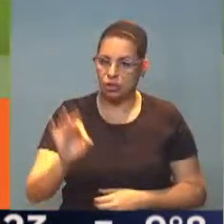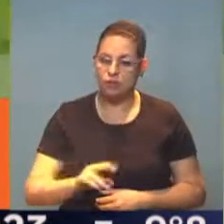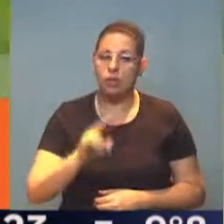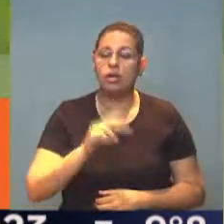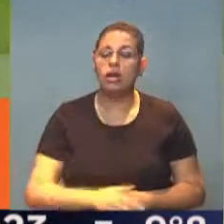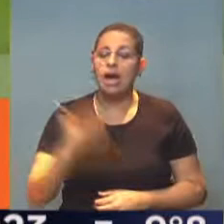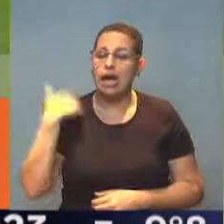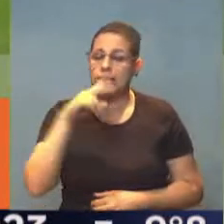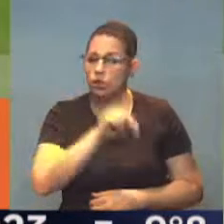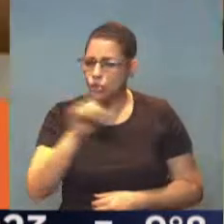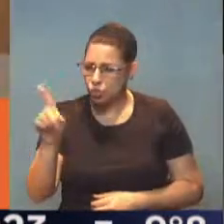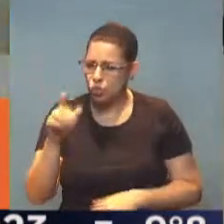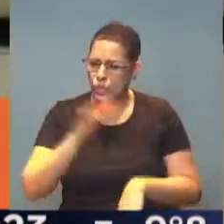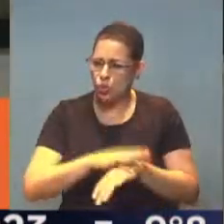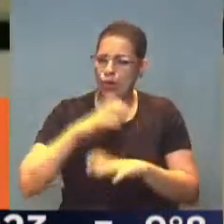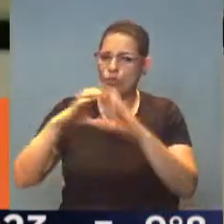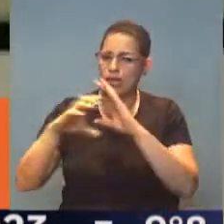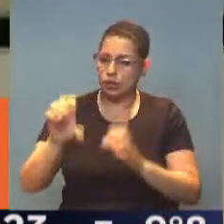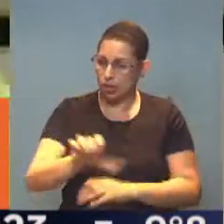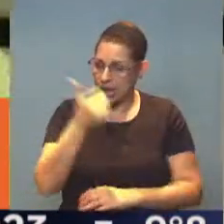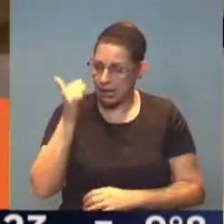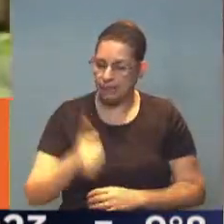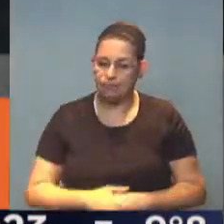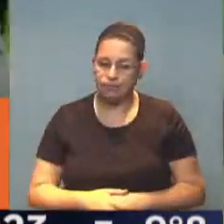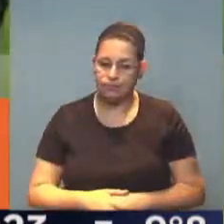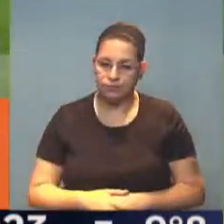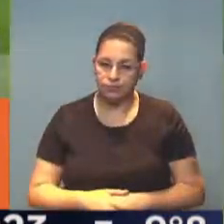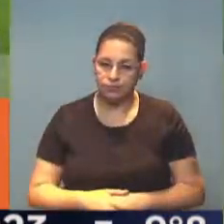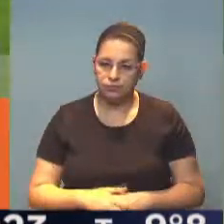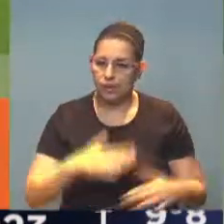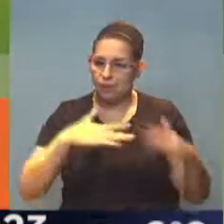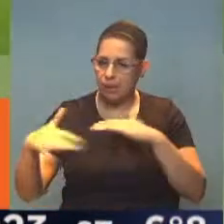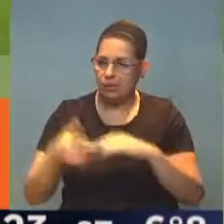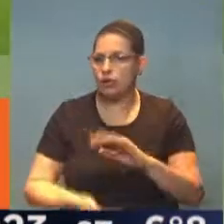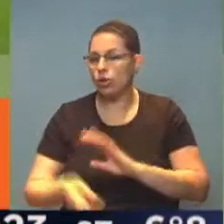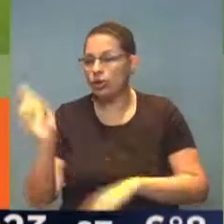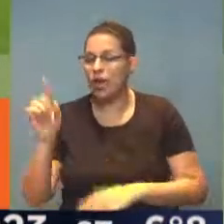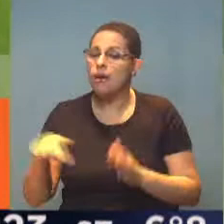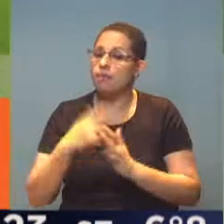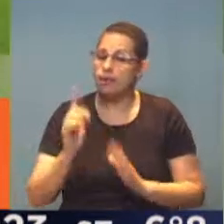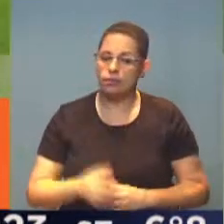2-1 en el global porque había ganado Comunicaciones en el partido de ida. Pero,